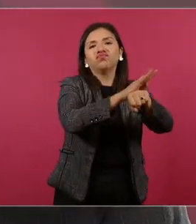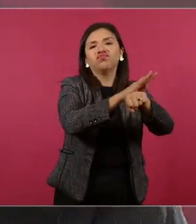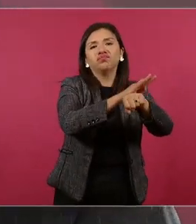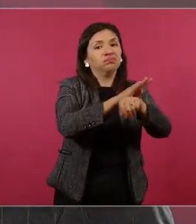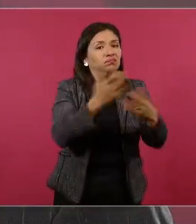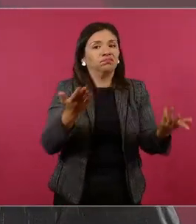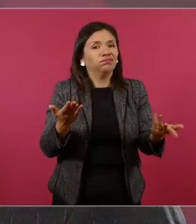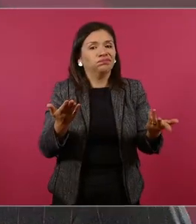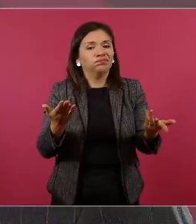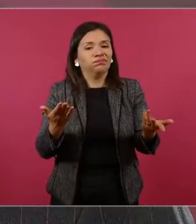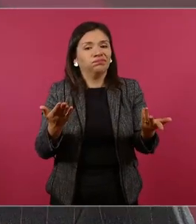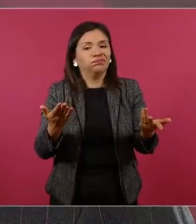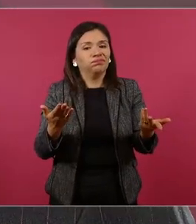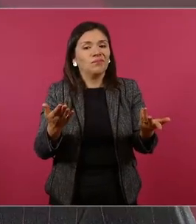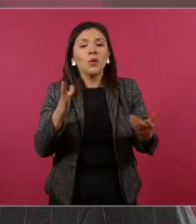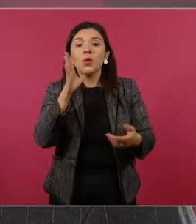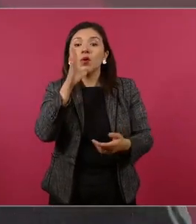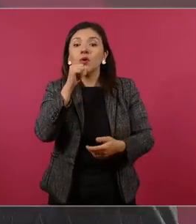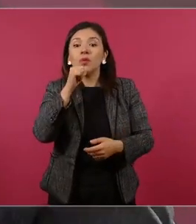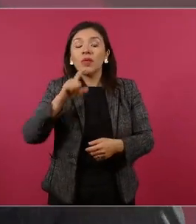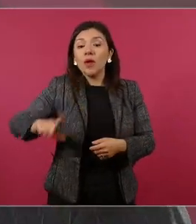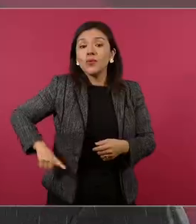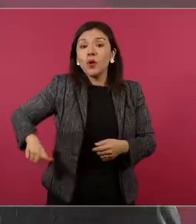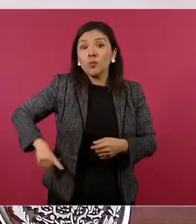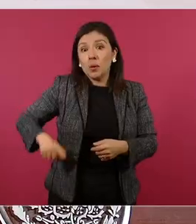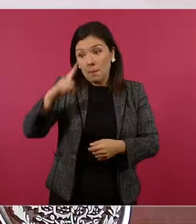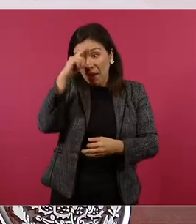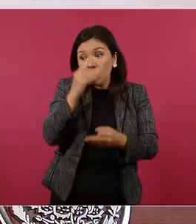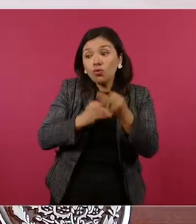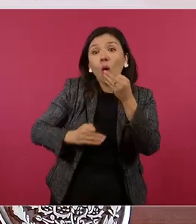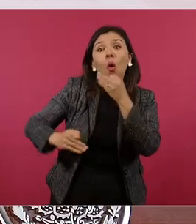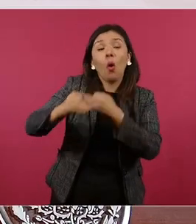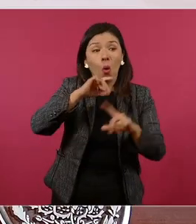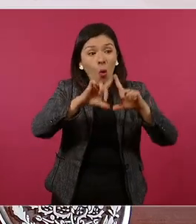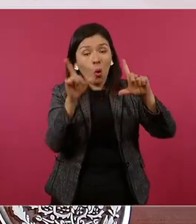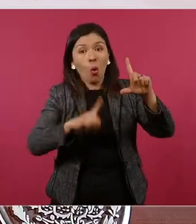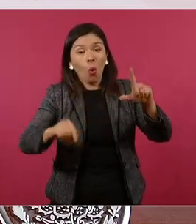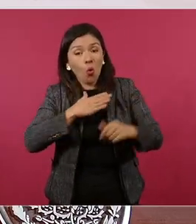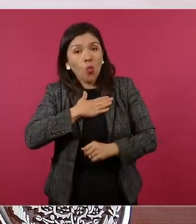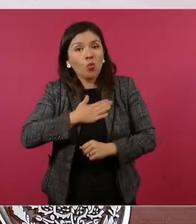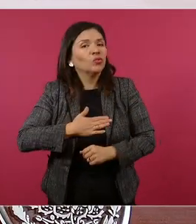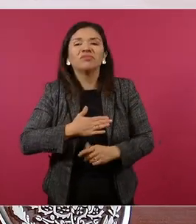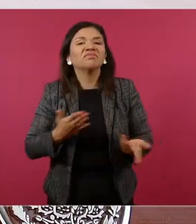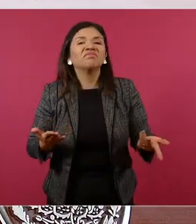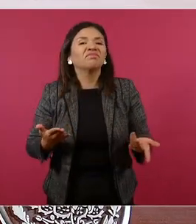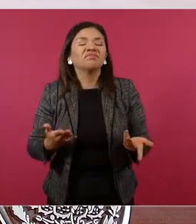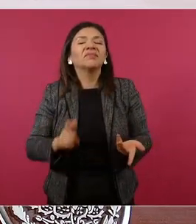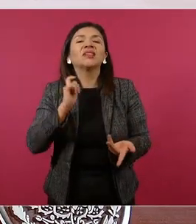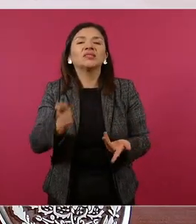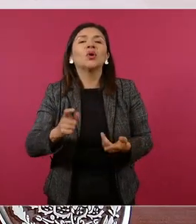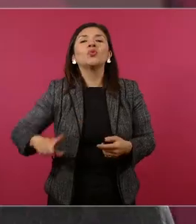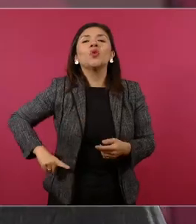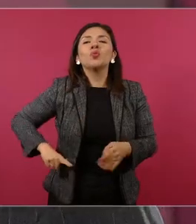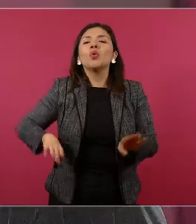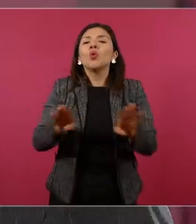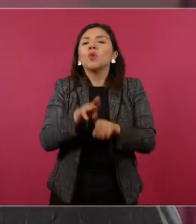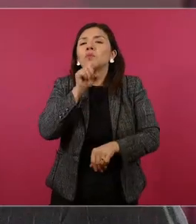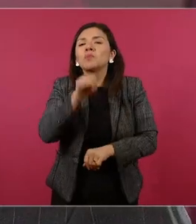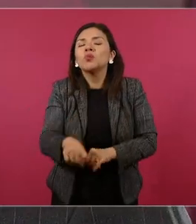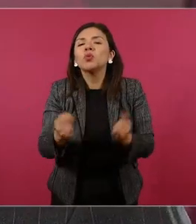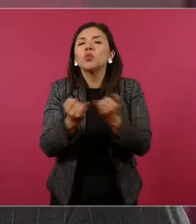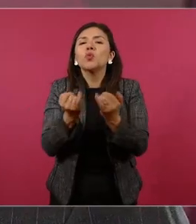un gobierno para todo el pueblo va a ser un gobierno como era